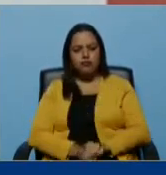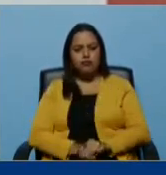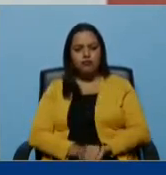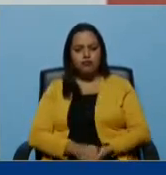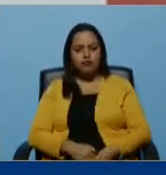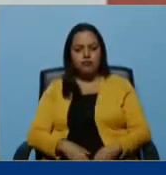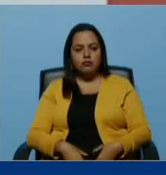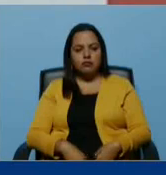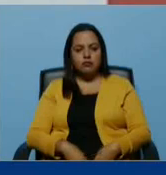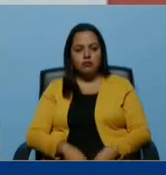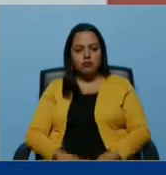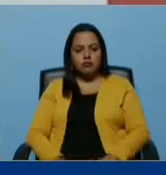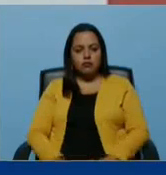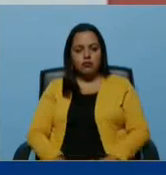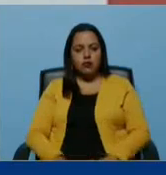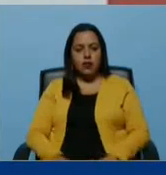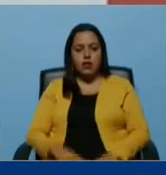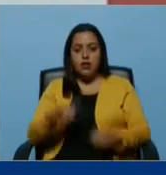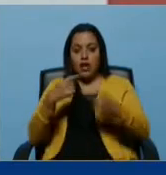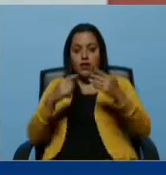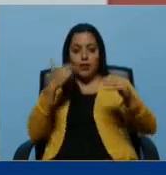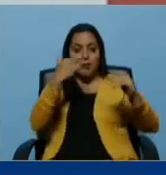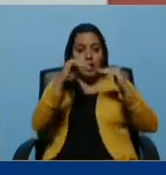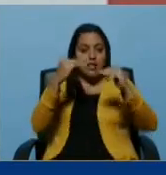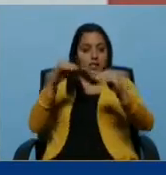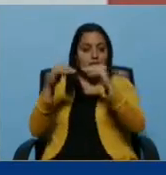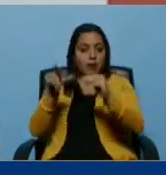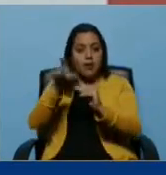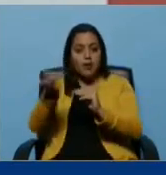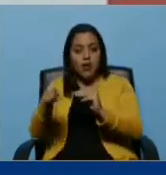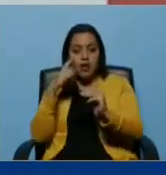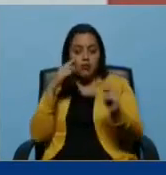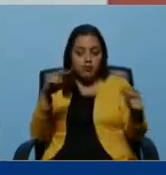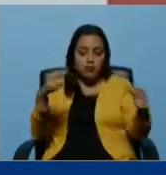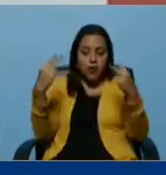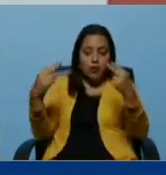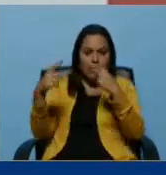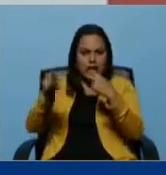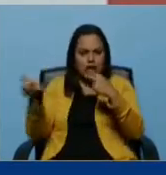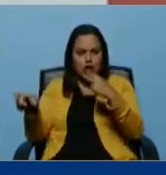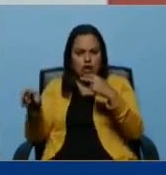una cantidad de mensajes que me escribieron, gente que está viendo y gente que está aquí.